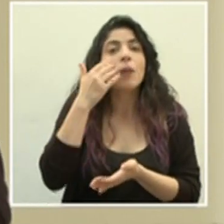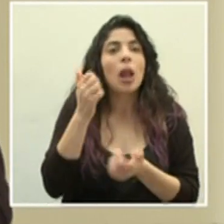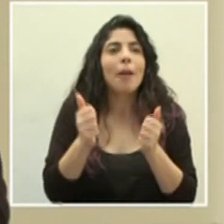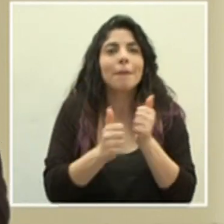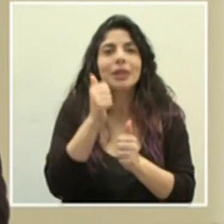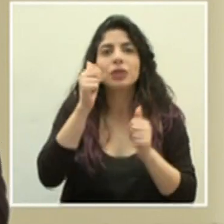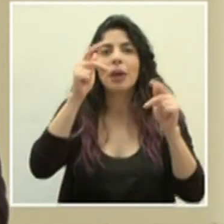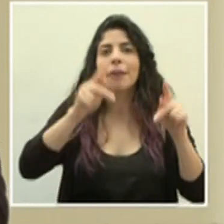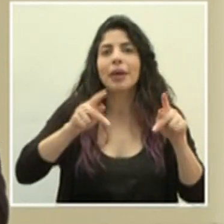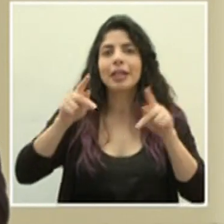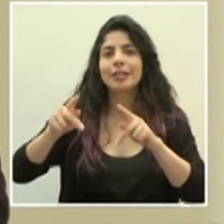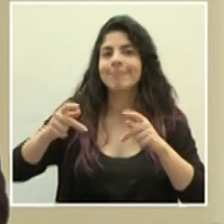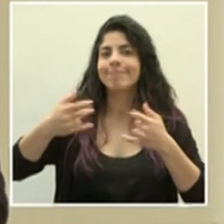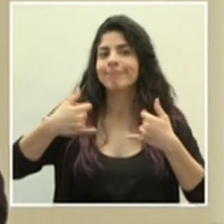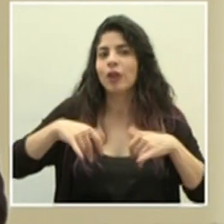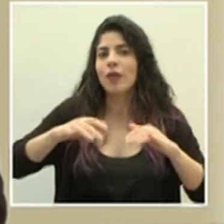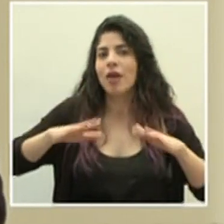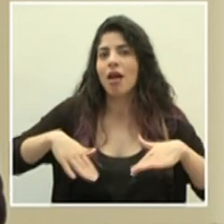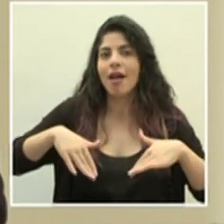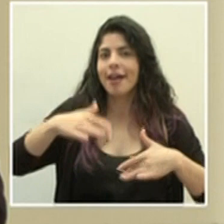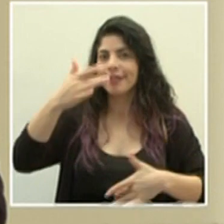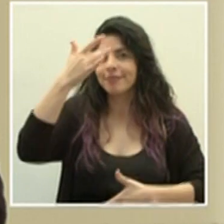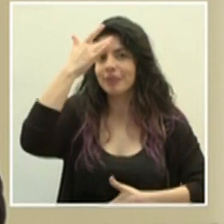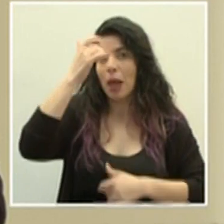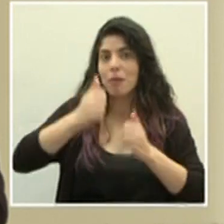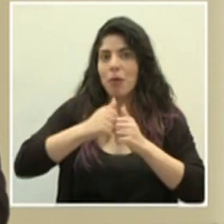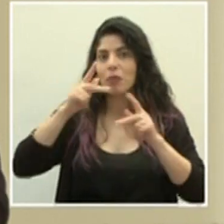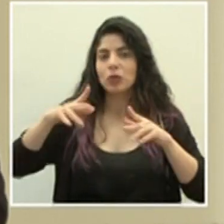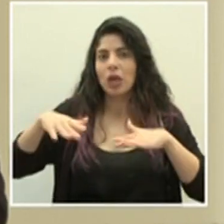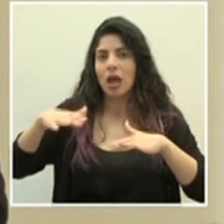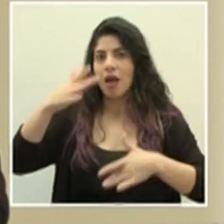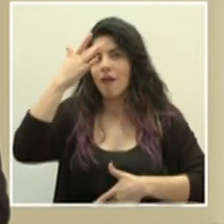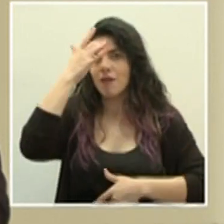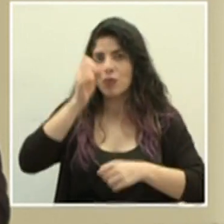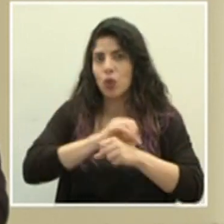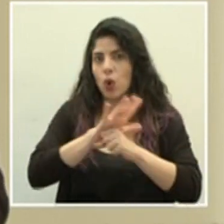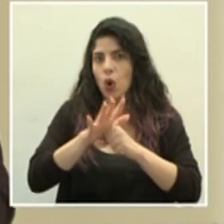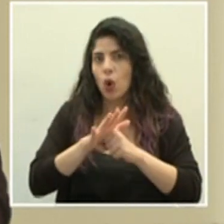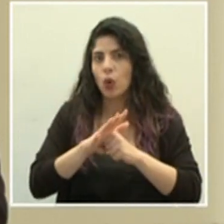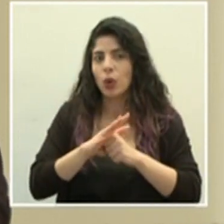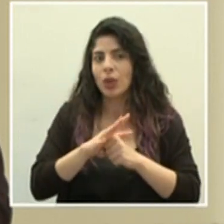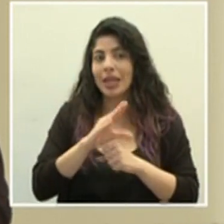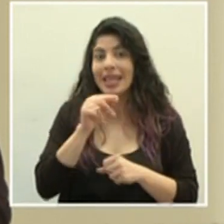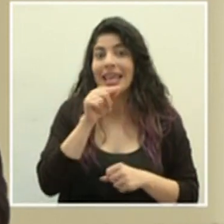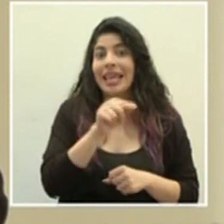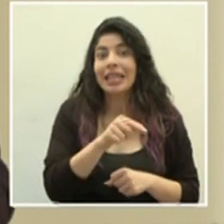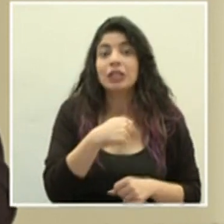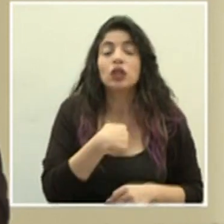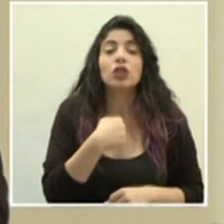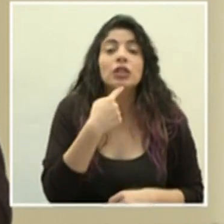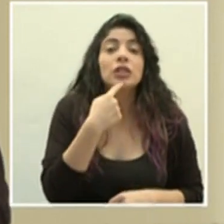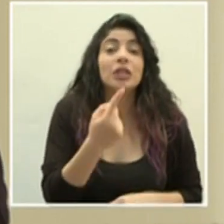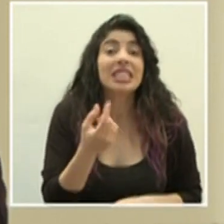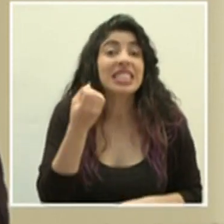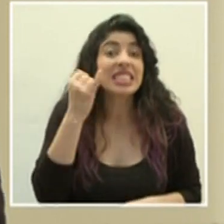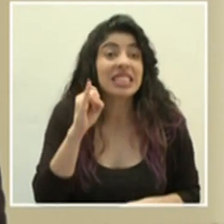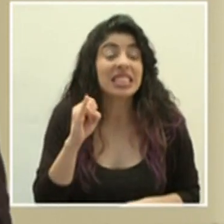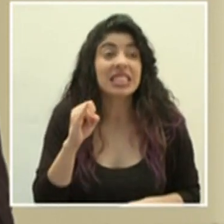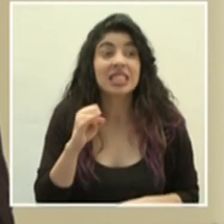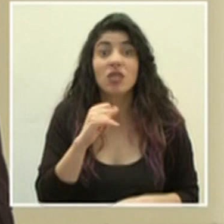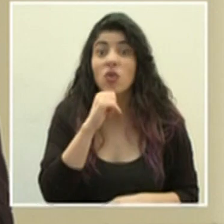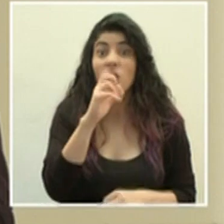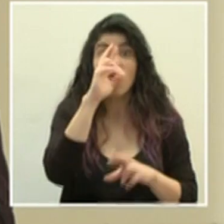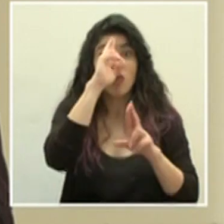las personas todavía no se han enfermado, no nos hemos enfermado por COVID-19, y esto, lo que yo indicaba, si no guardamos todos